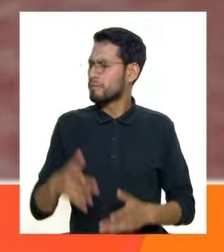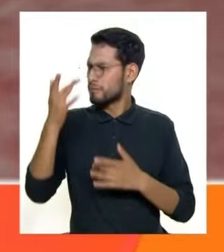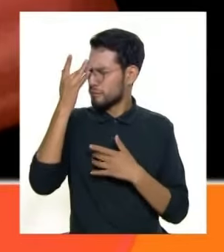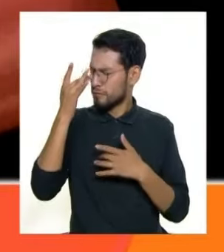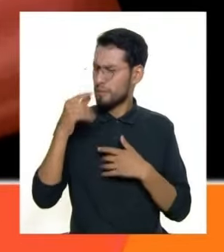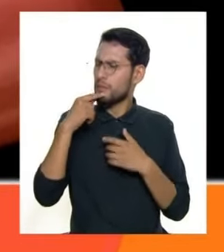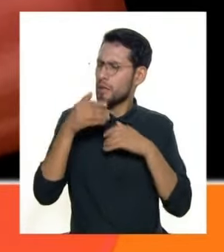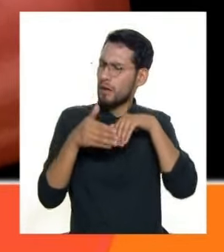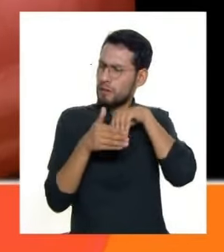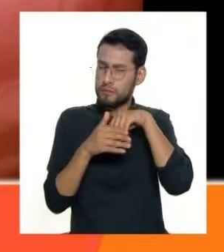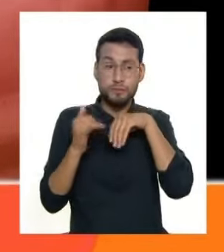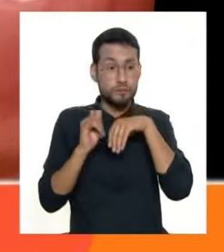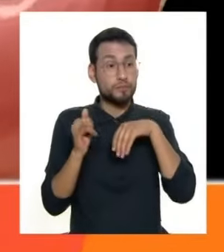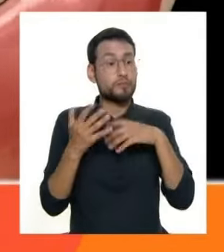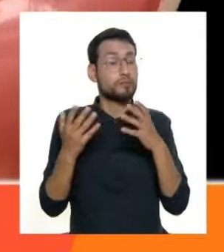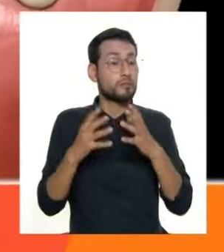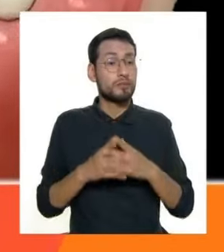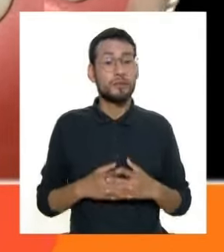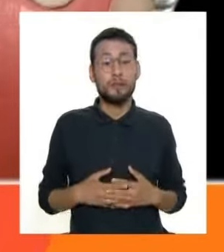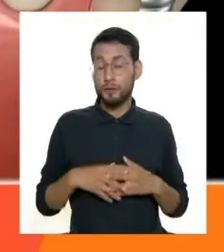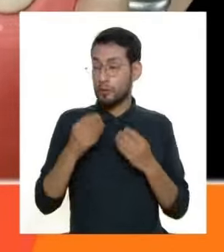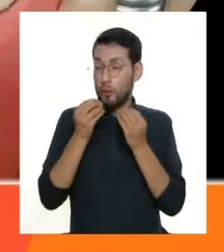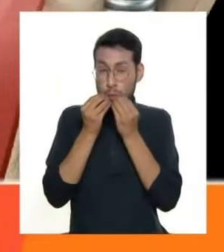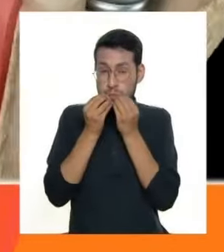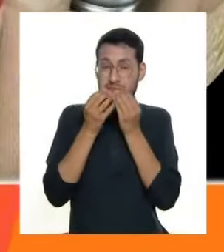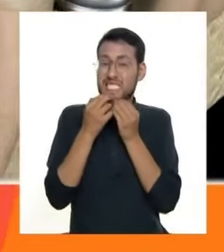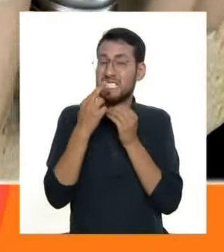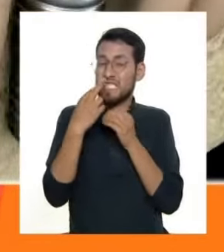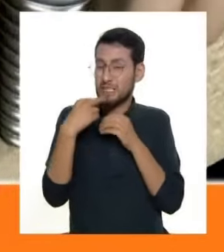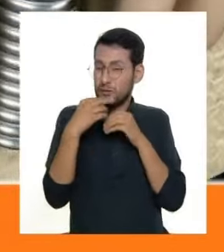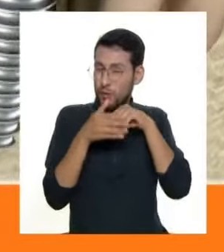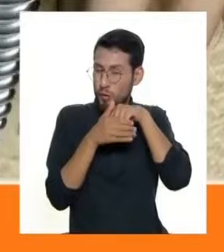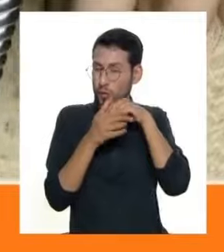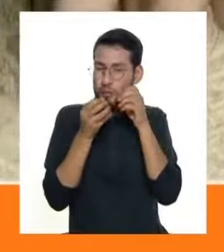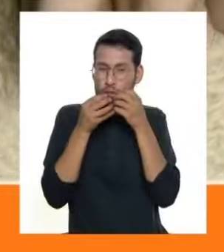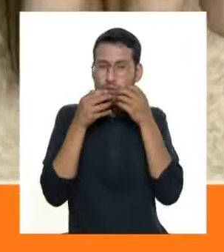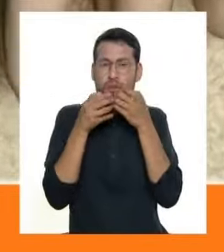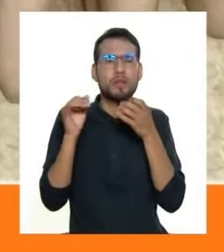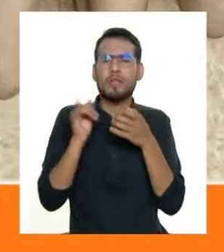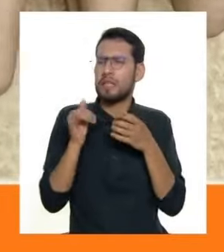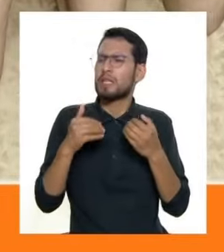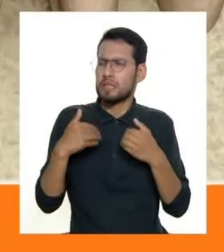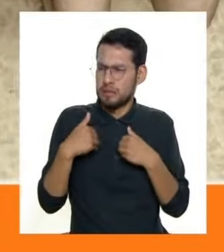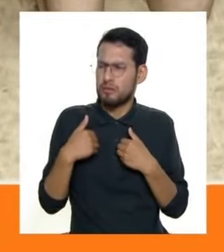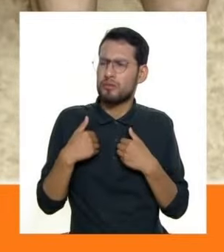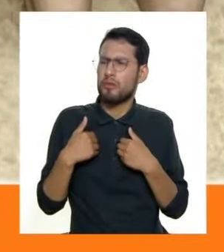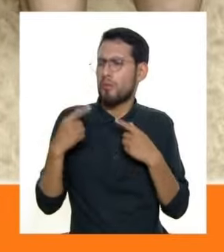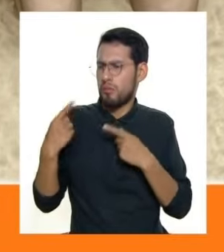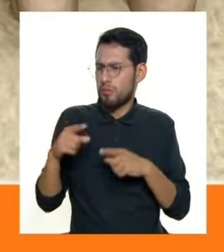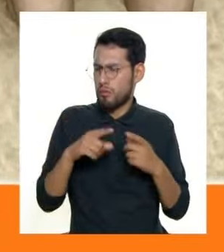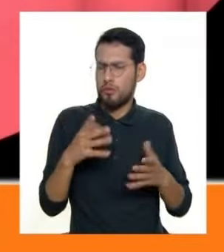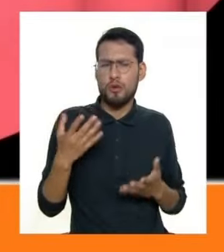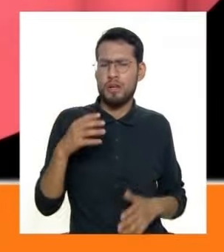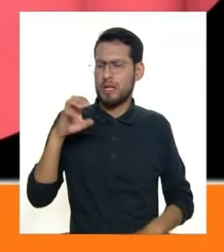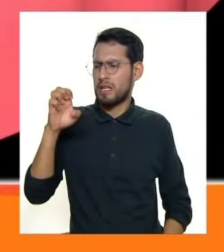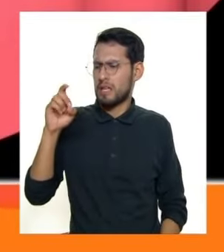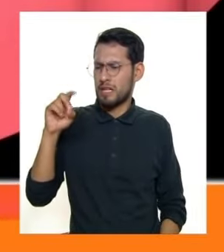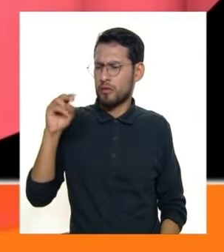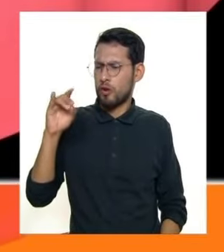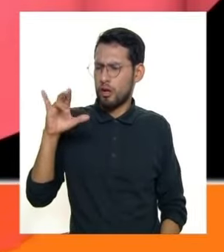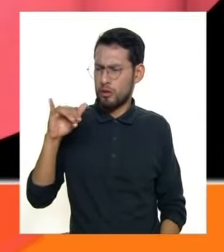no solamente debe verse como parte de una inflamación de la cavidad bucal, sino... tiene repercusiones como endotelio en